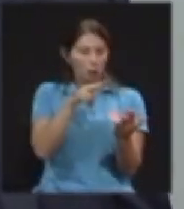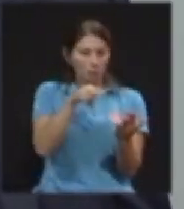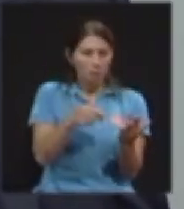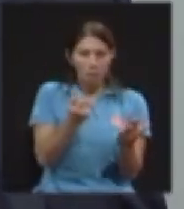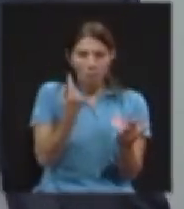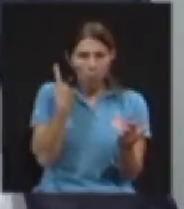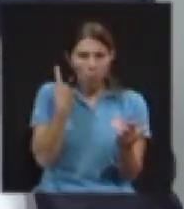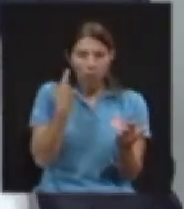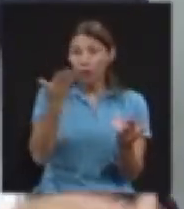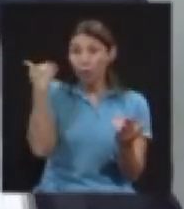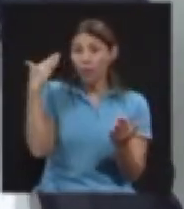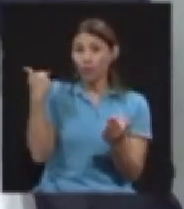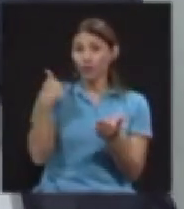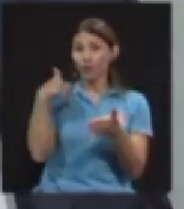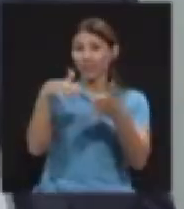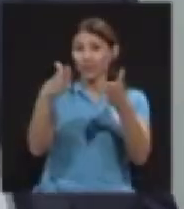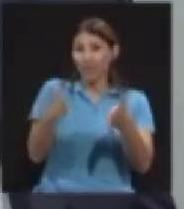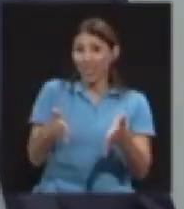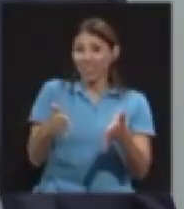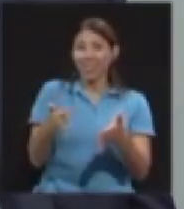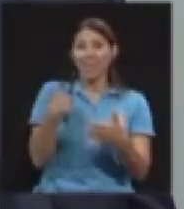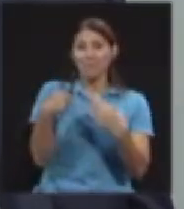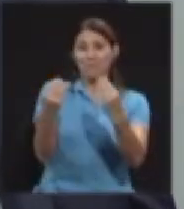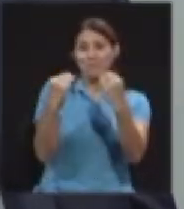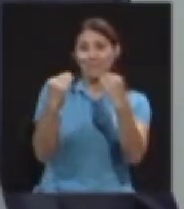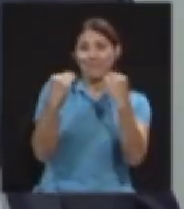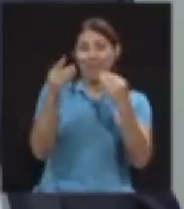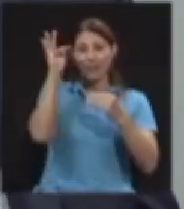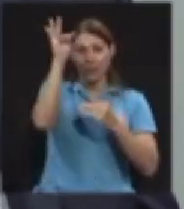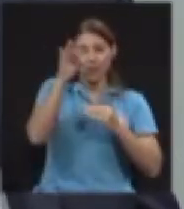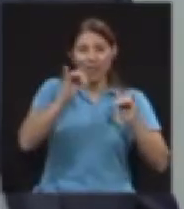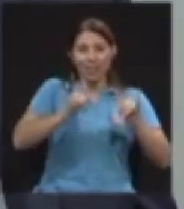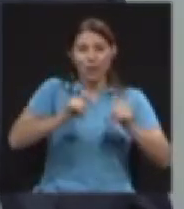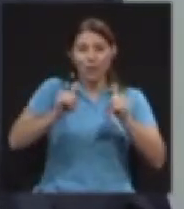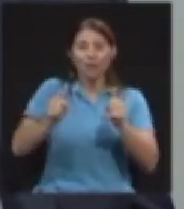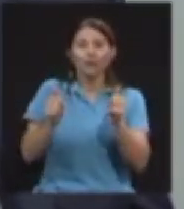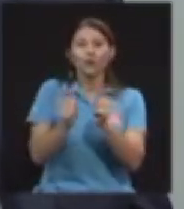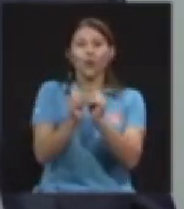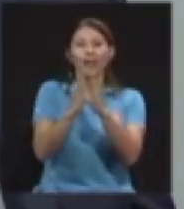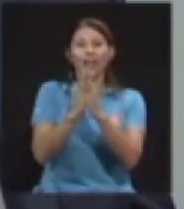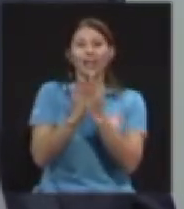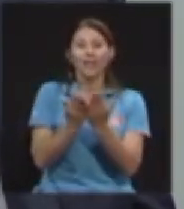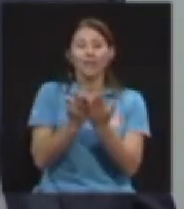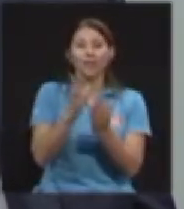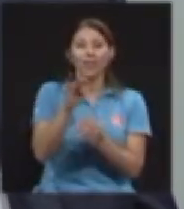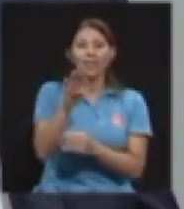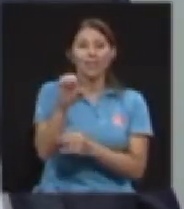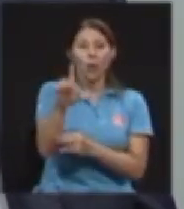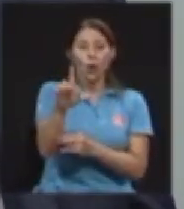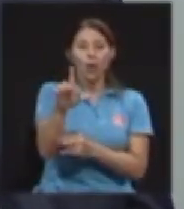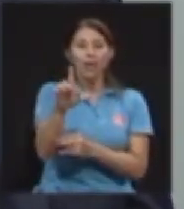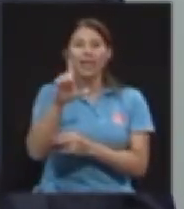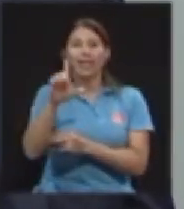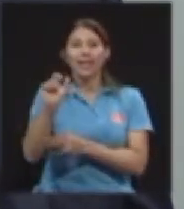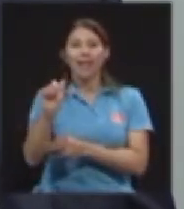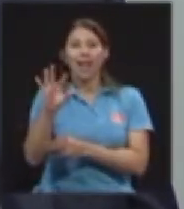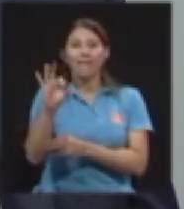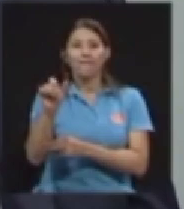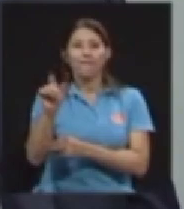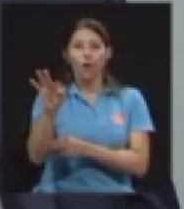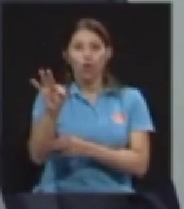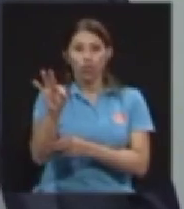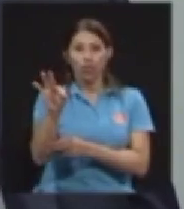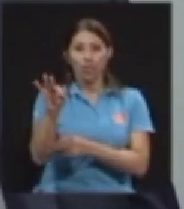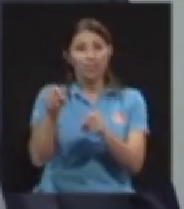estudiante, a mí me enseñaron teoría de juegos con el libro de Tirol y Lafont, porque hay que hablar también de Lafont.